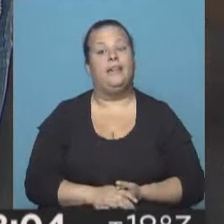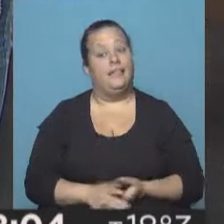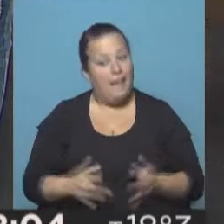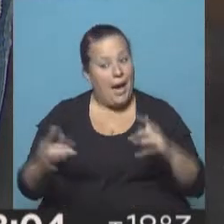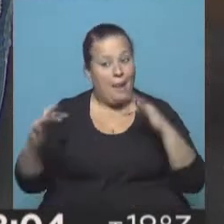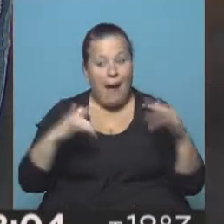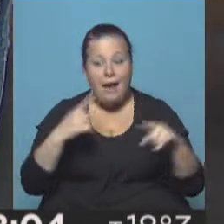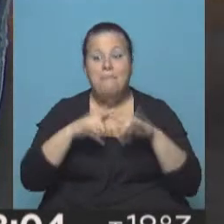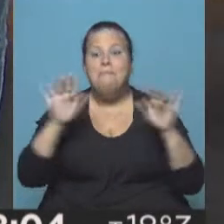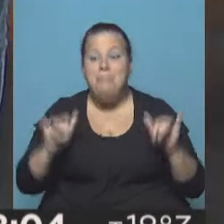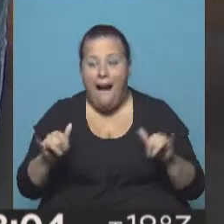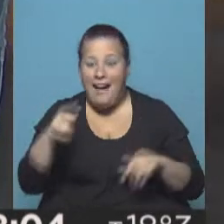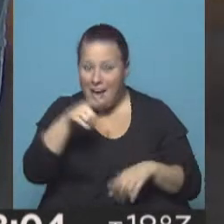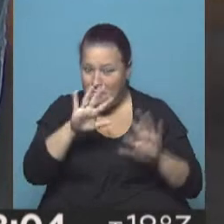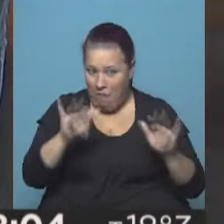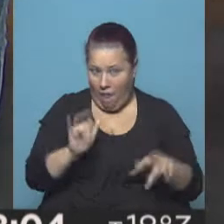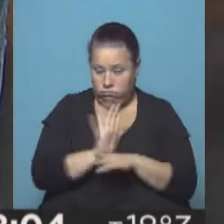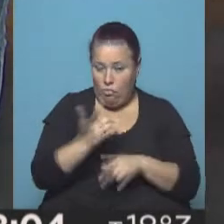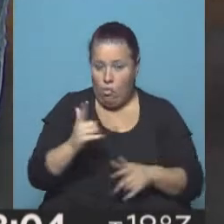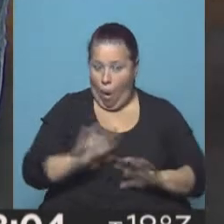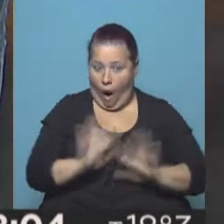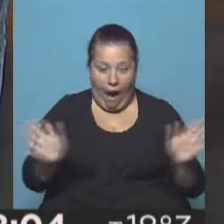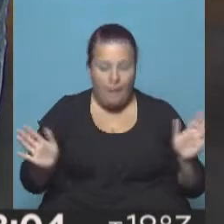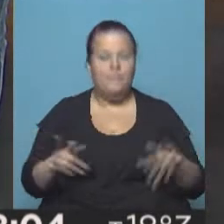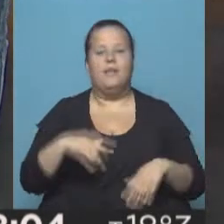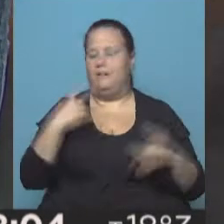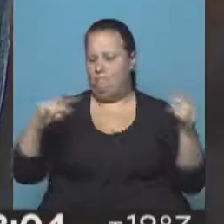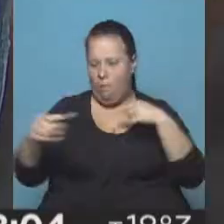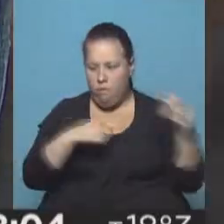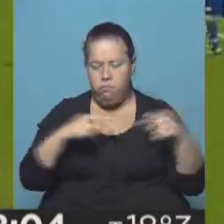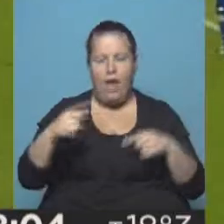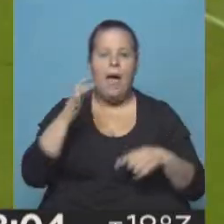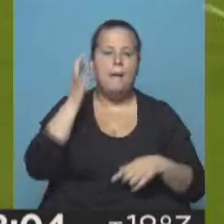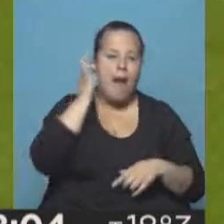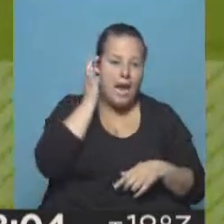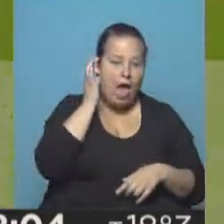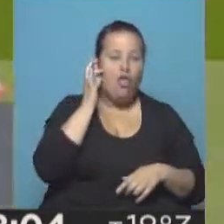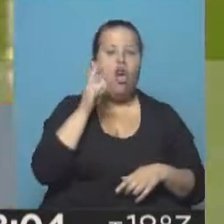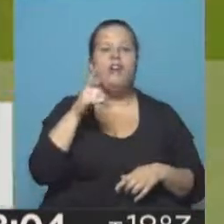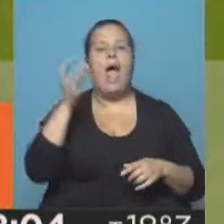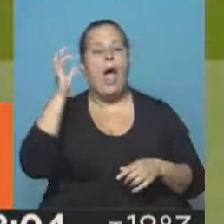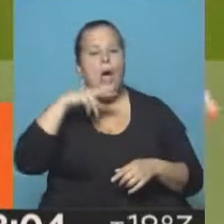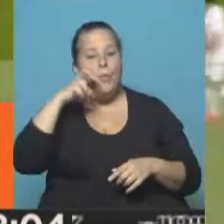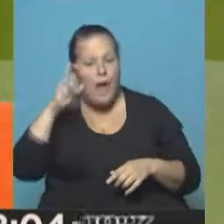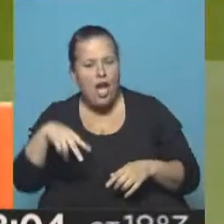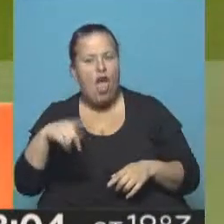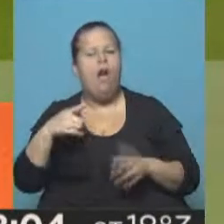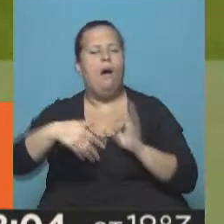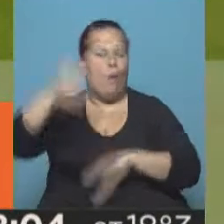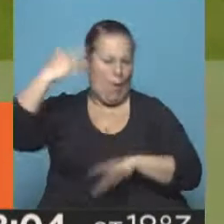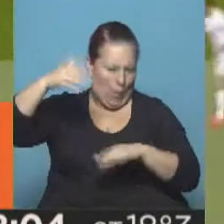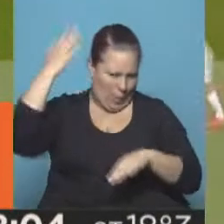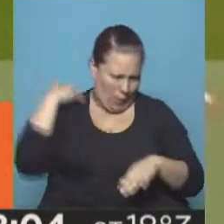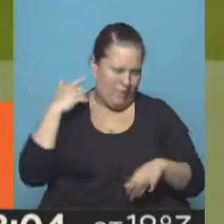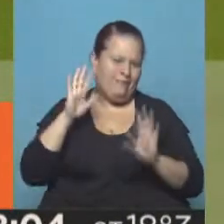Partido por la Paz, que de paz en este momento determinado no tuvo nada. Hubo un cruce entre Diego Armando Maradona y Juan Sebastián Verón, que tiene data,